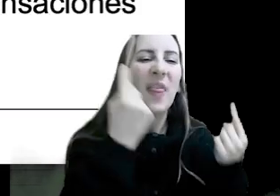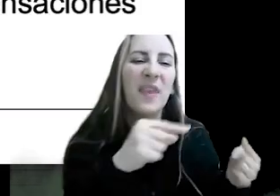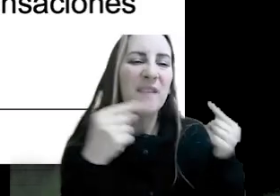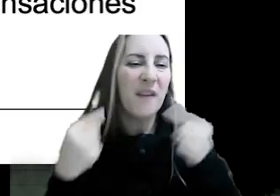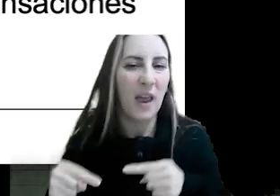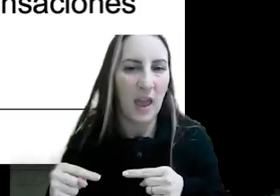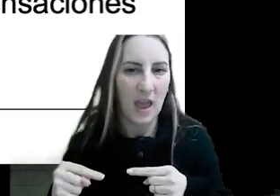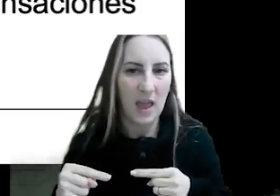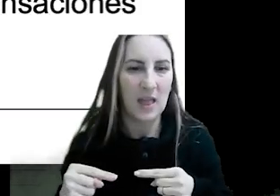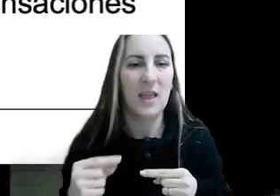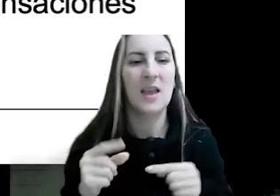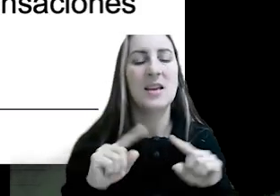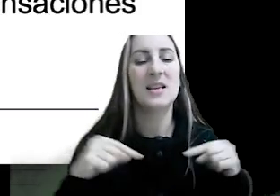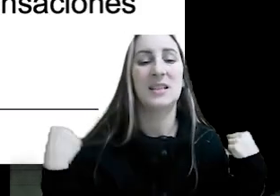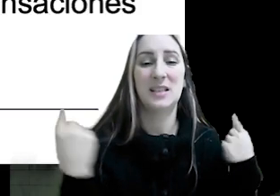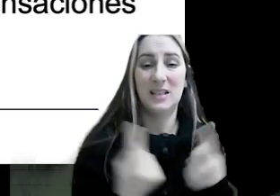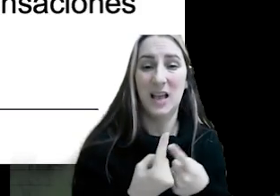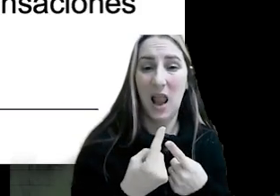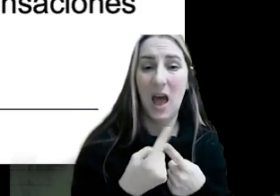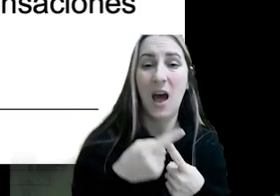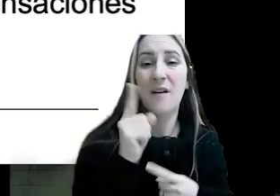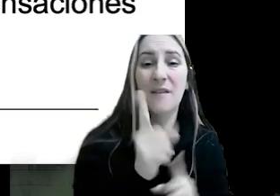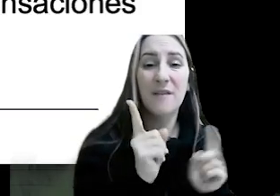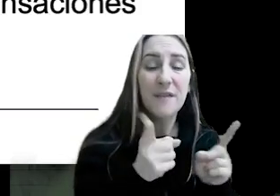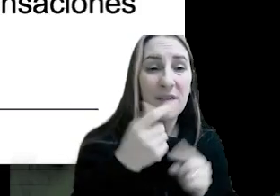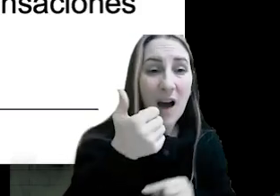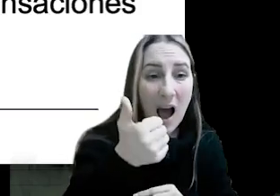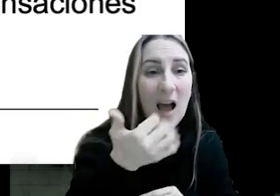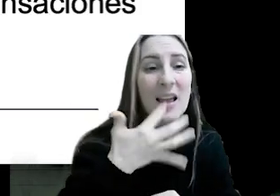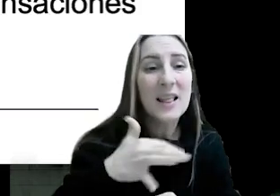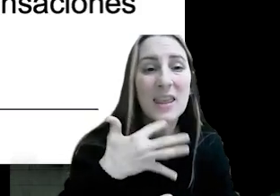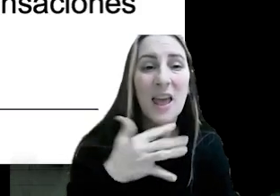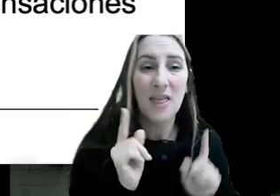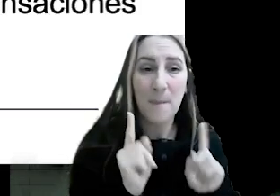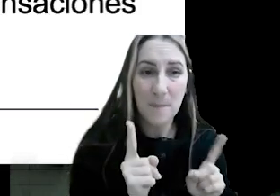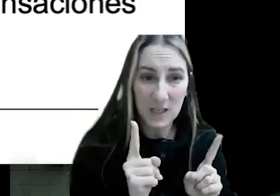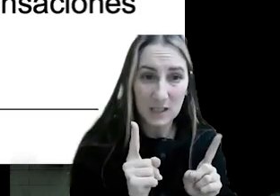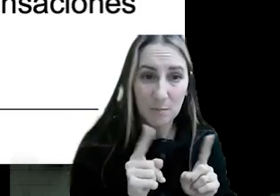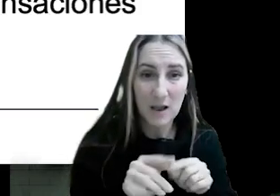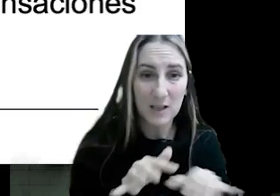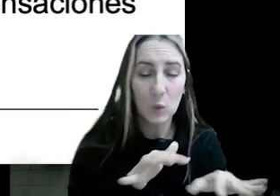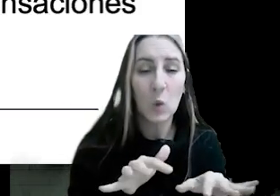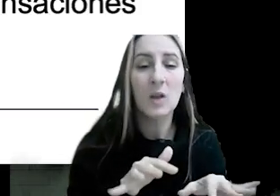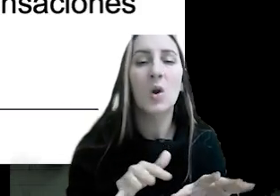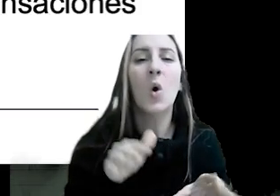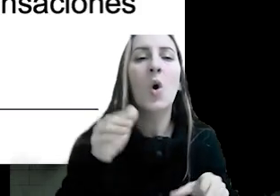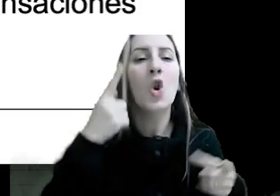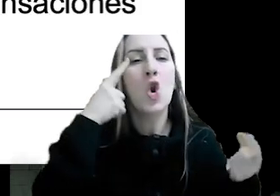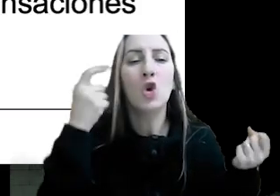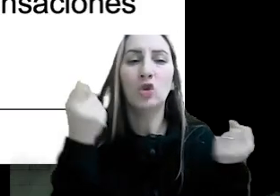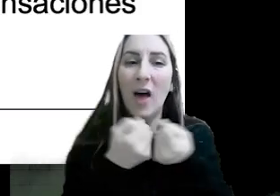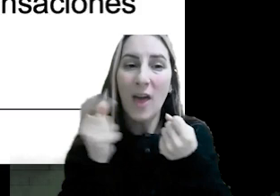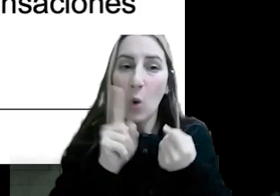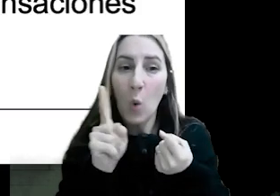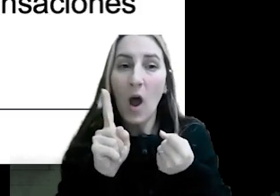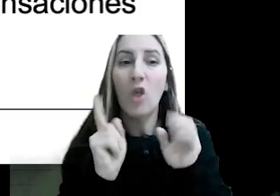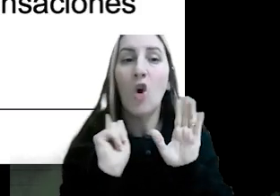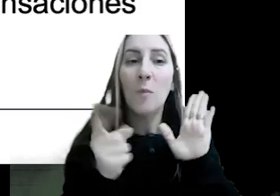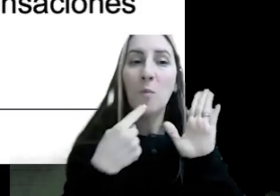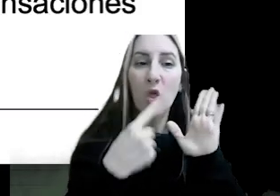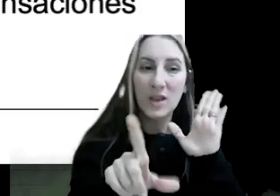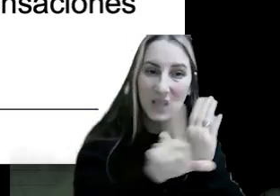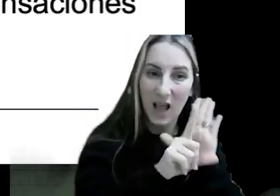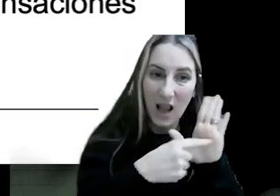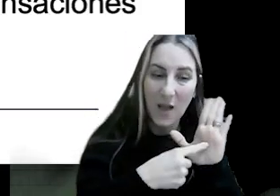que esta sala A continúa con la misma interpretación, y es más, hasta continúa el voto en disidencia con la misma interpretación también.